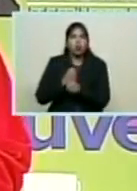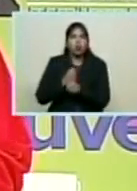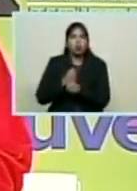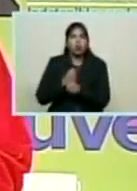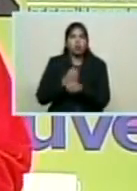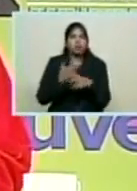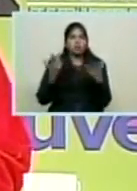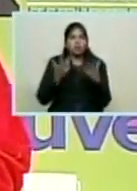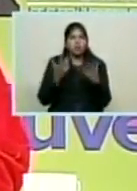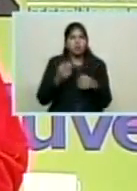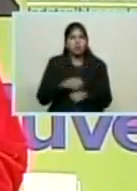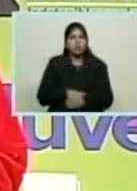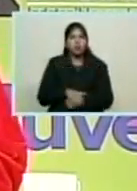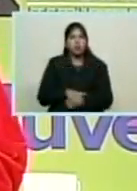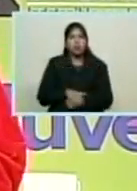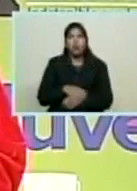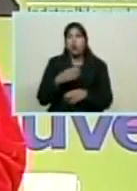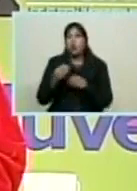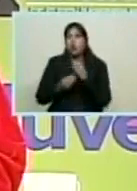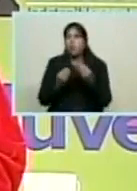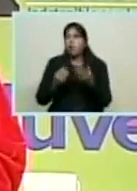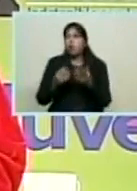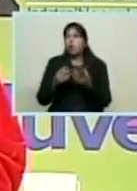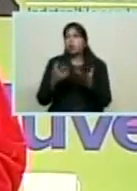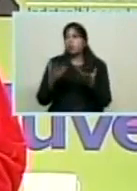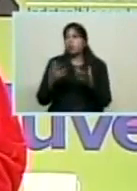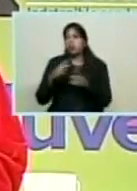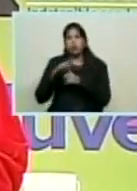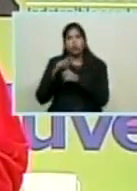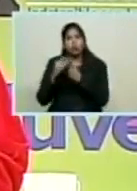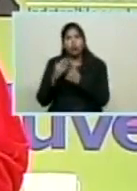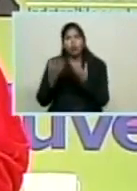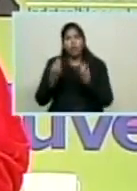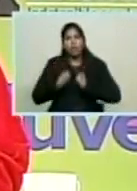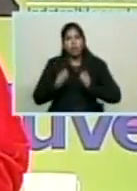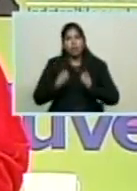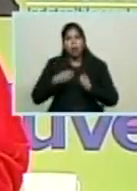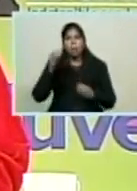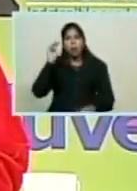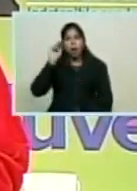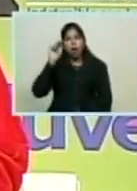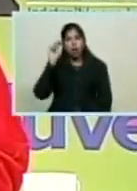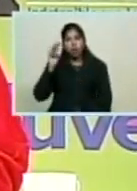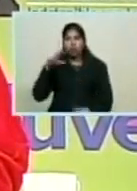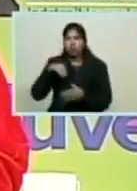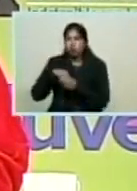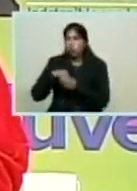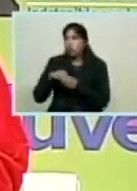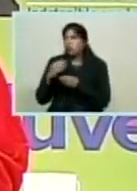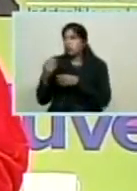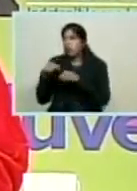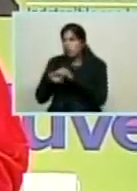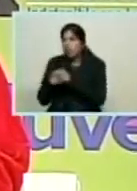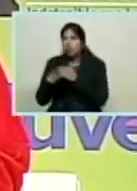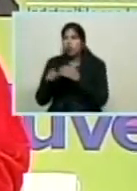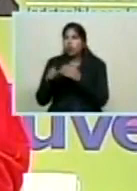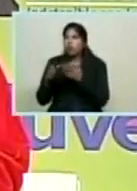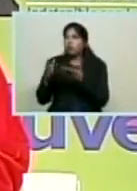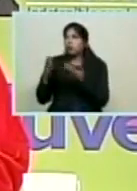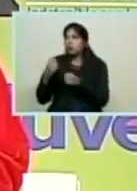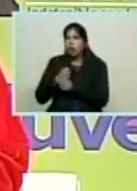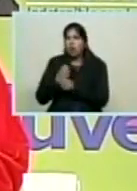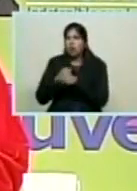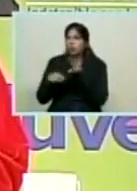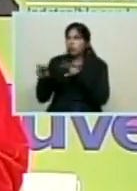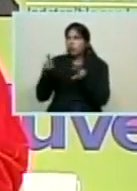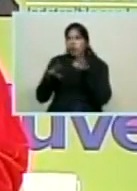es las condiciones de trabajo y de vida del maestro. Y tenemos que trabajar un contrato colectivo